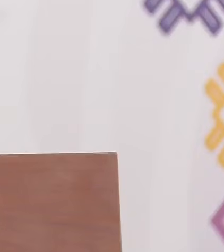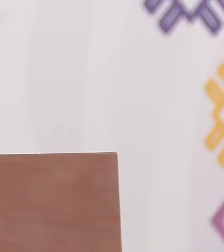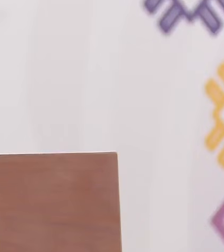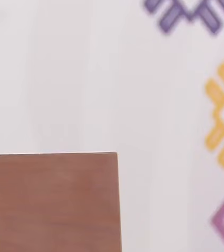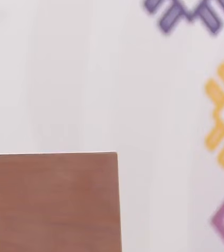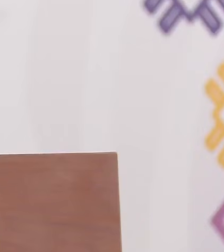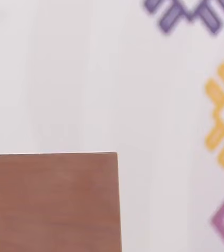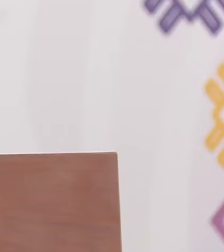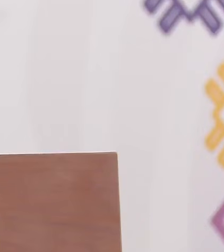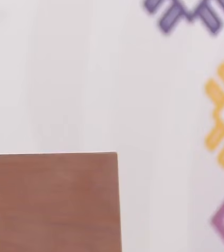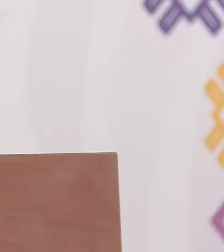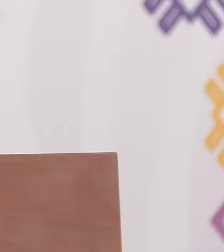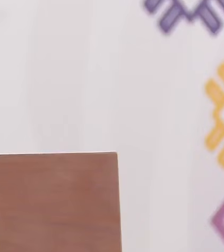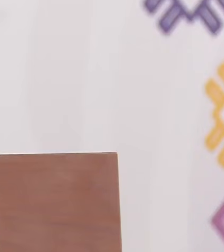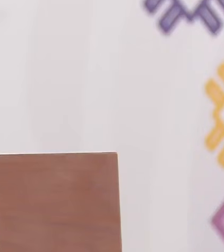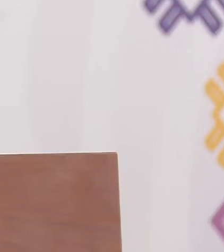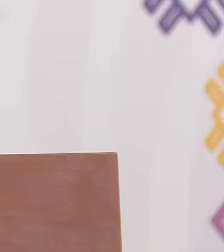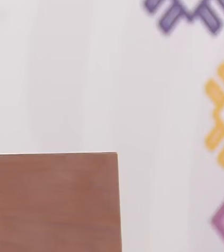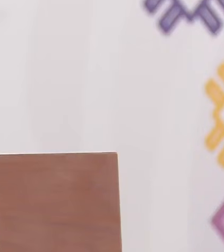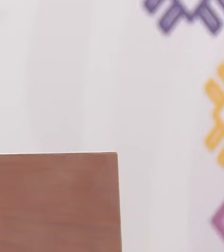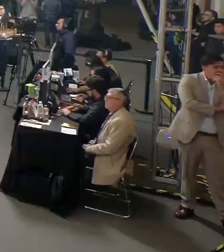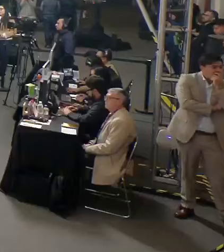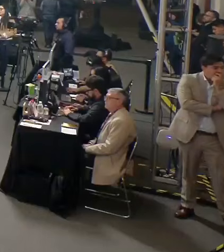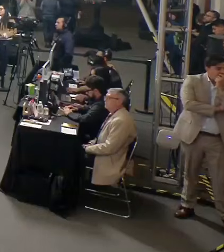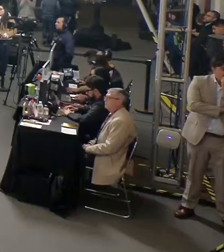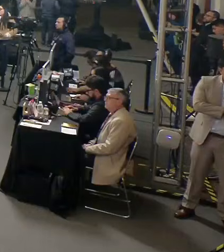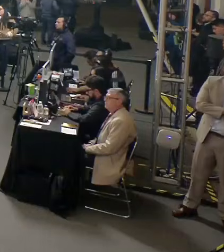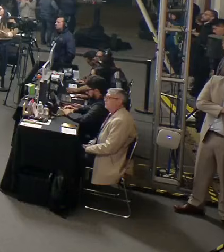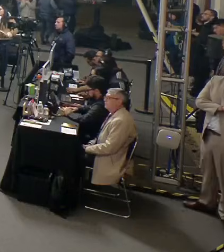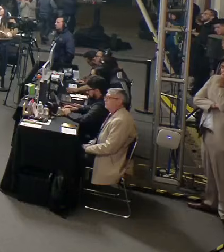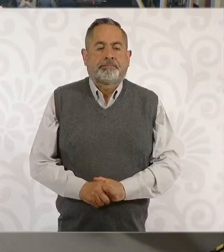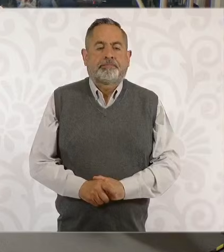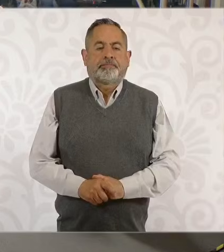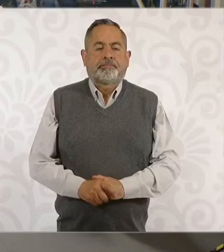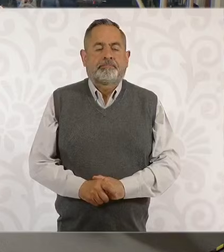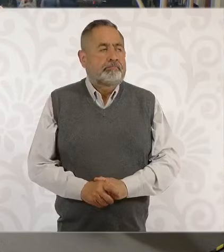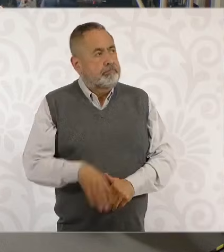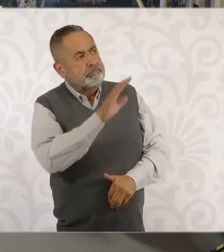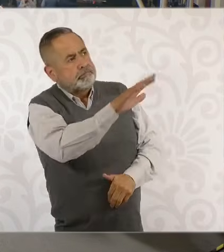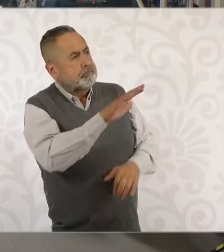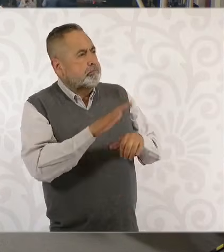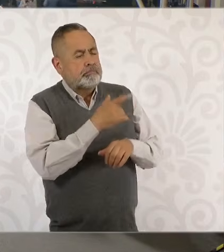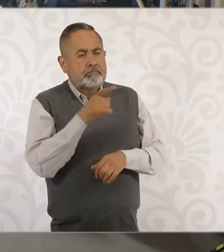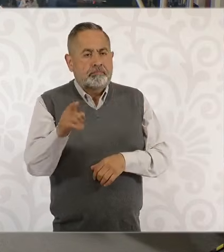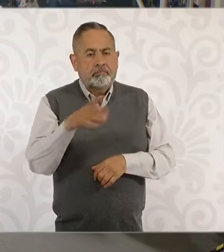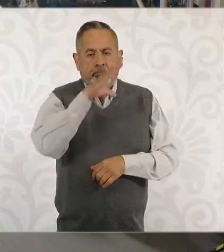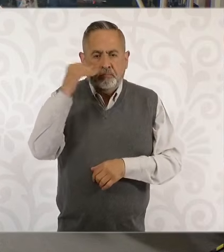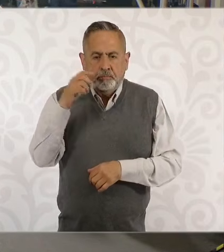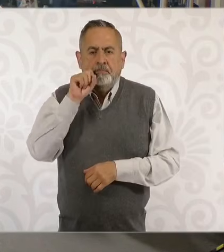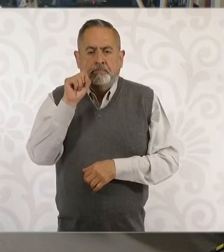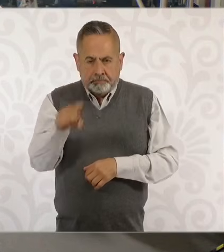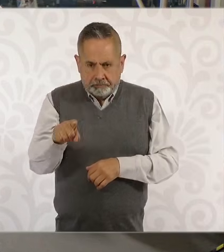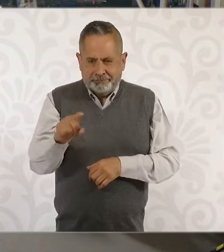familias mexicanas que están en todos los países de Medio Oriente. Y sí, justo porque no solo es el tema Cuba, también